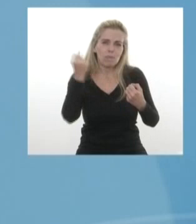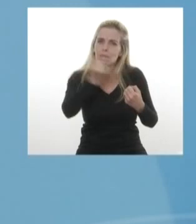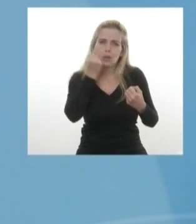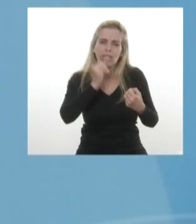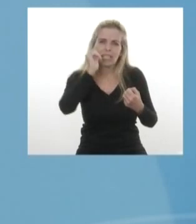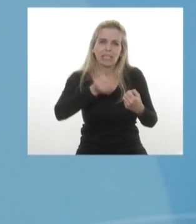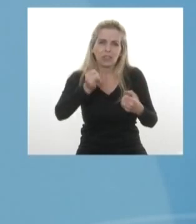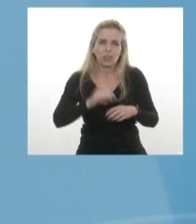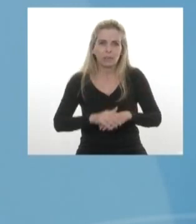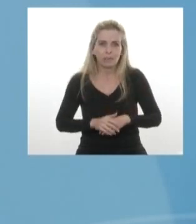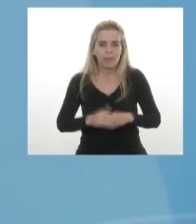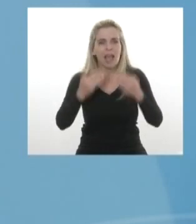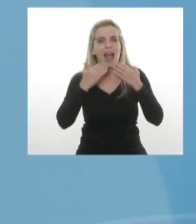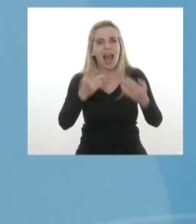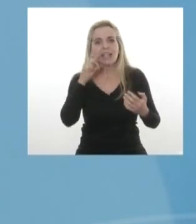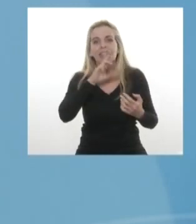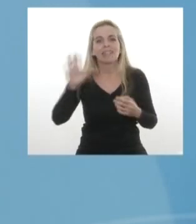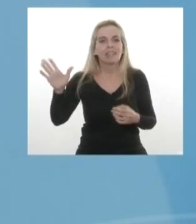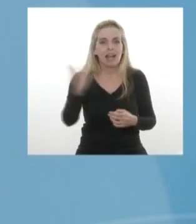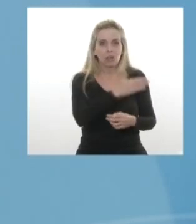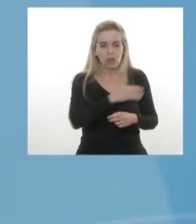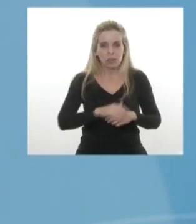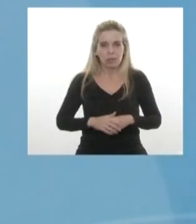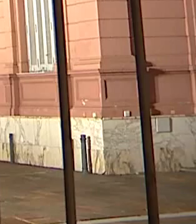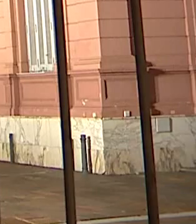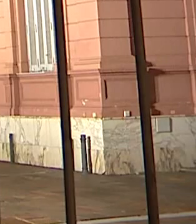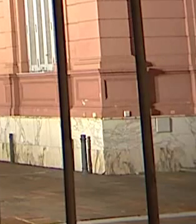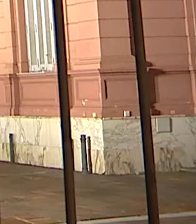exige. Gracias a todos y todas.